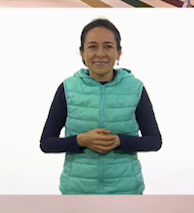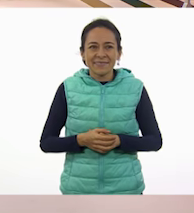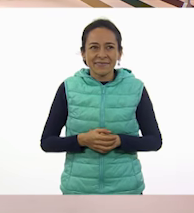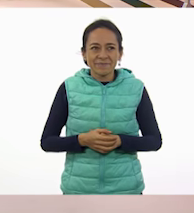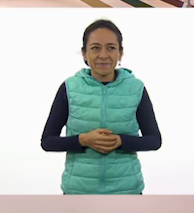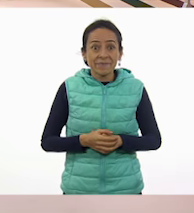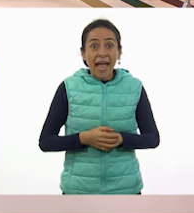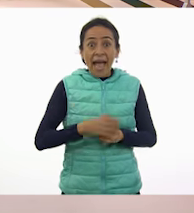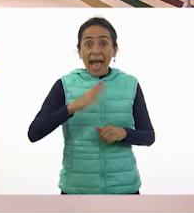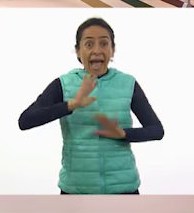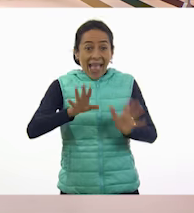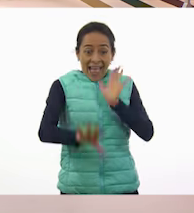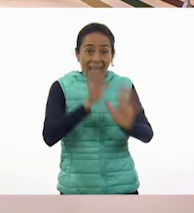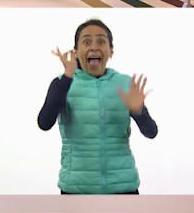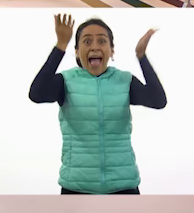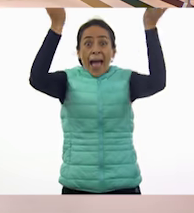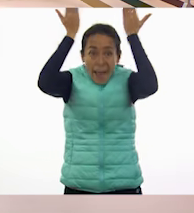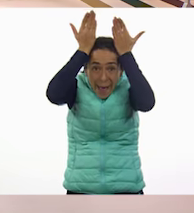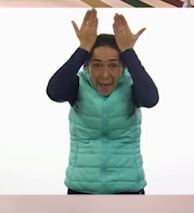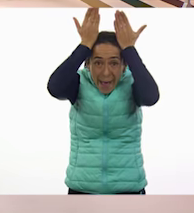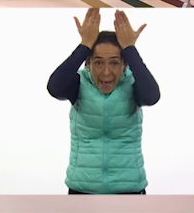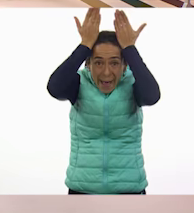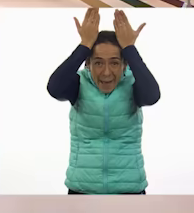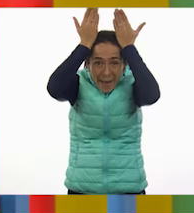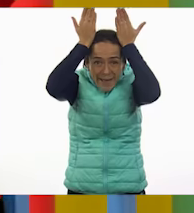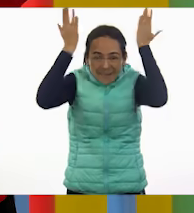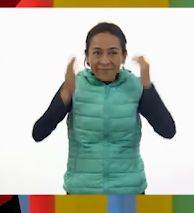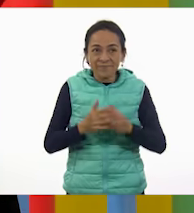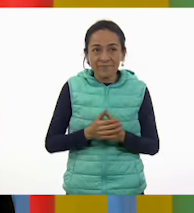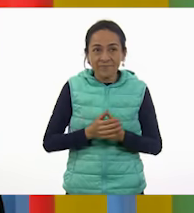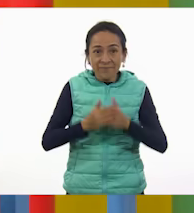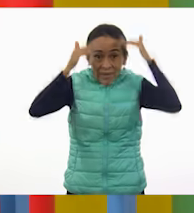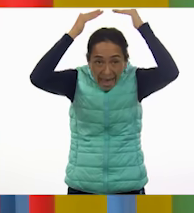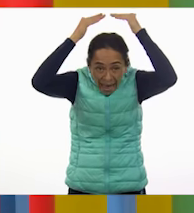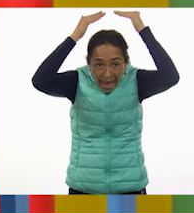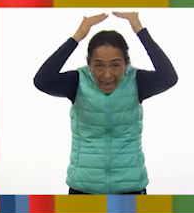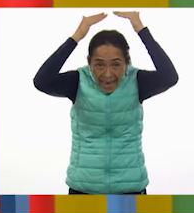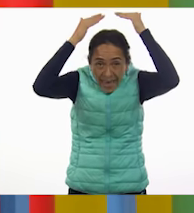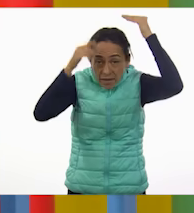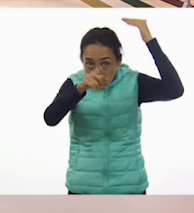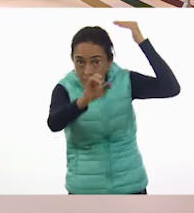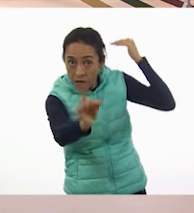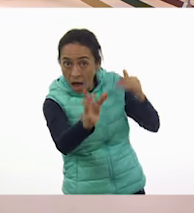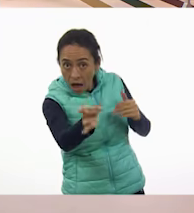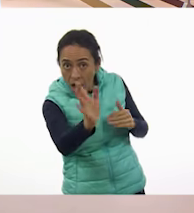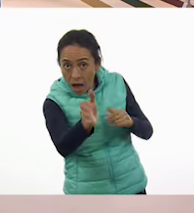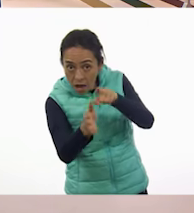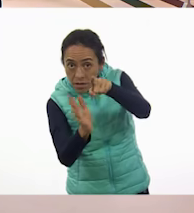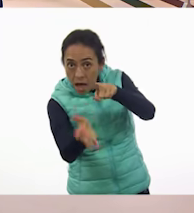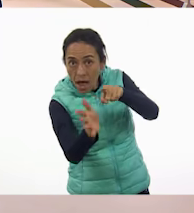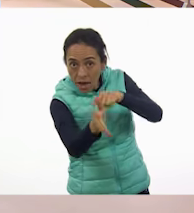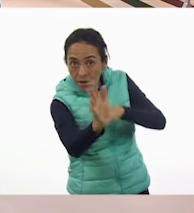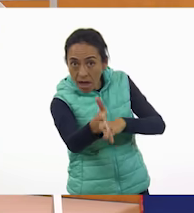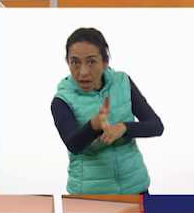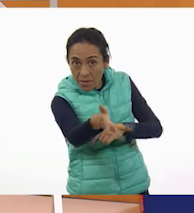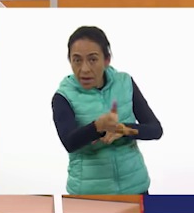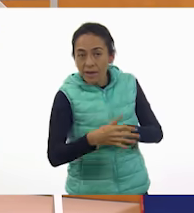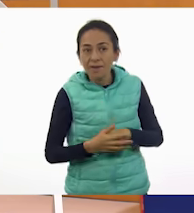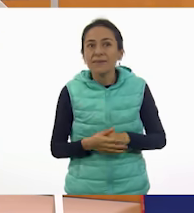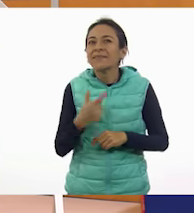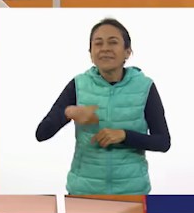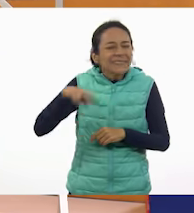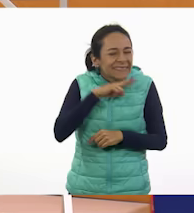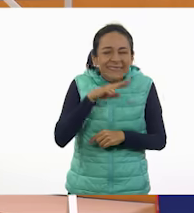La tengo. La tengo, la tengo. ¿Y tú ya la tienes? A ver, mira aquí los debo. Están corriendo, corriendo. Muy bien.